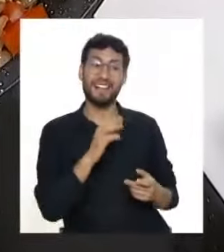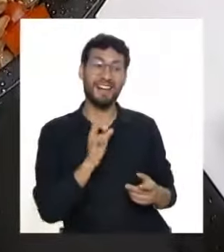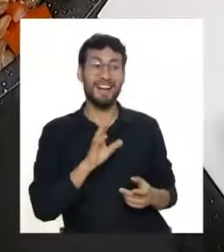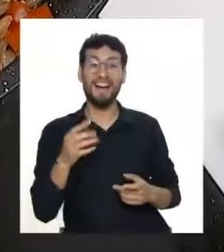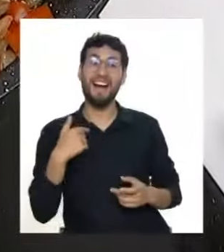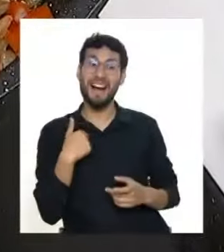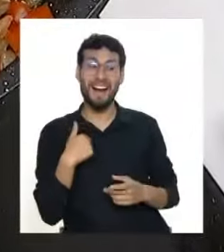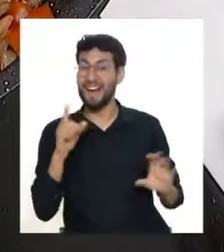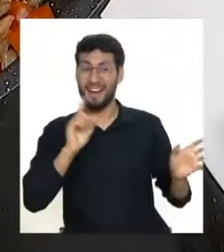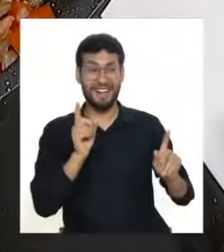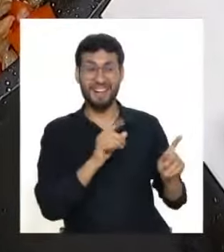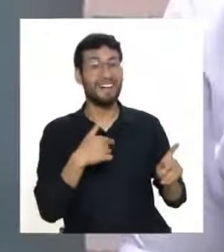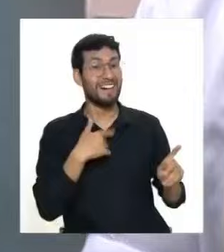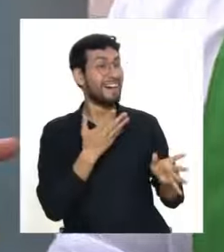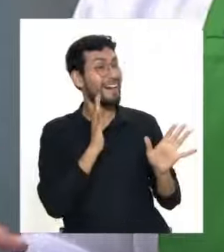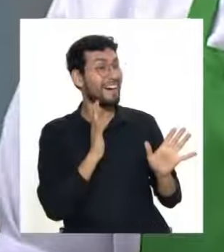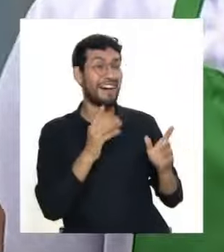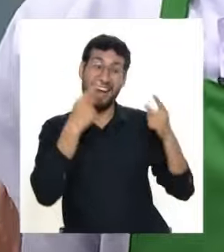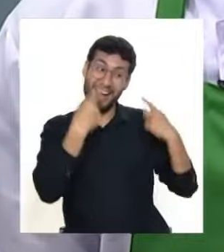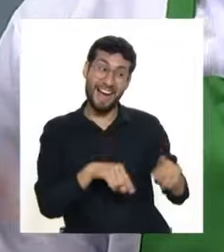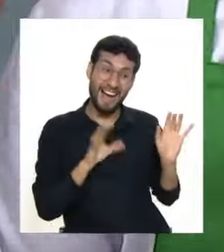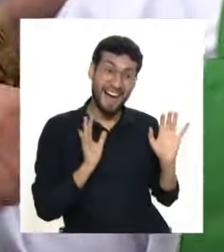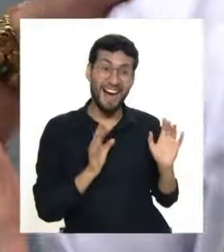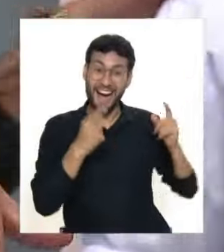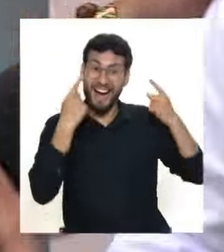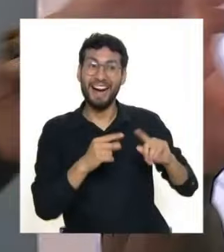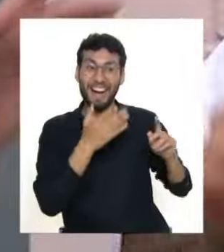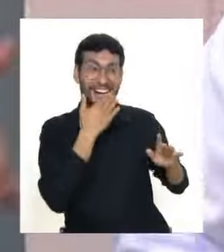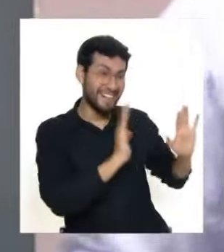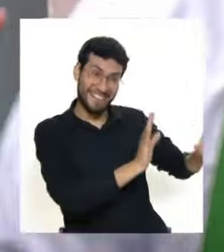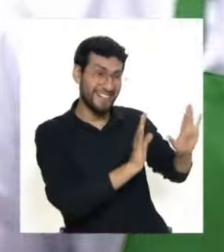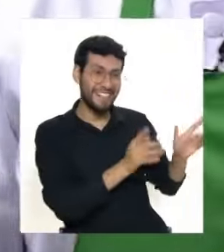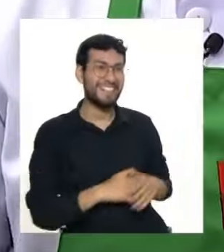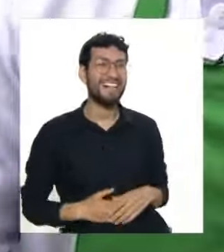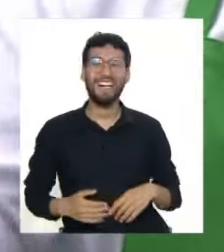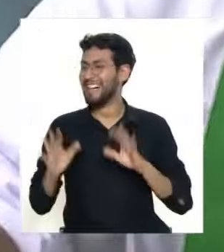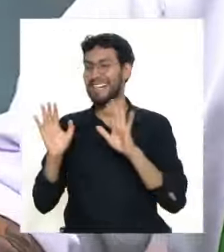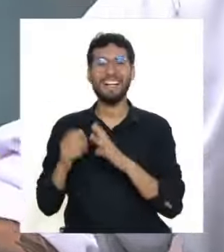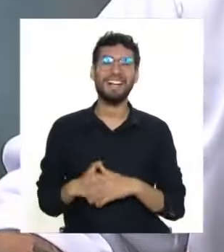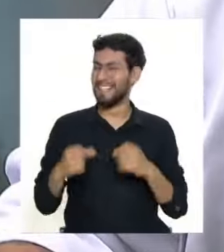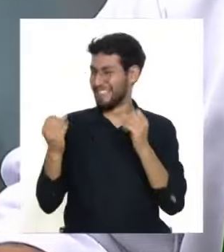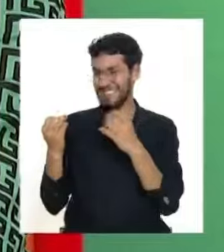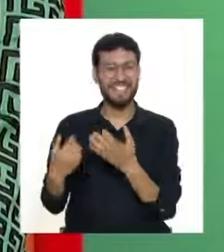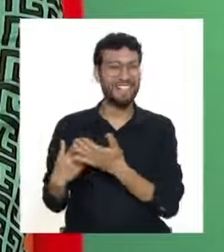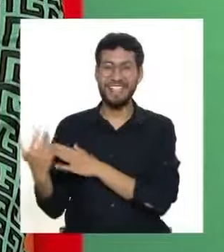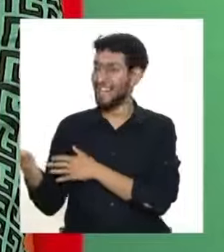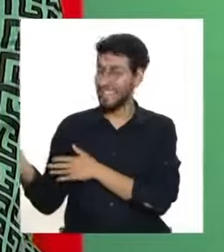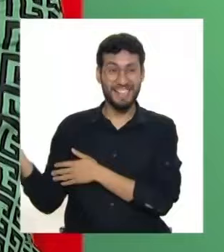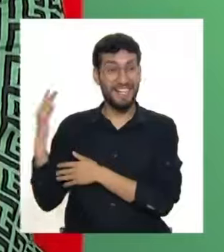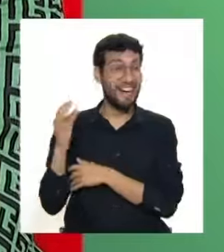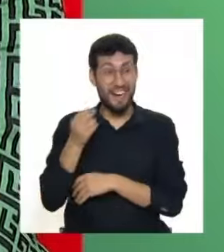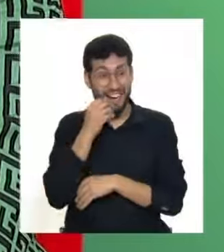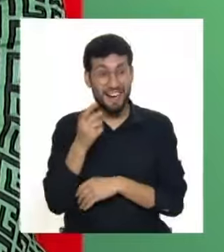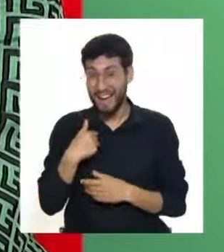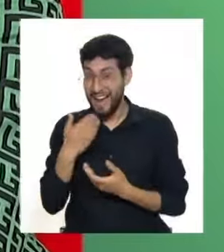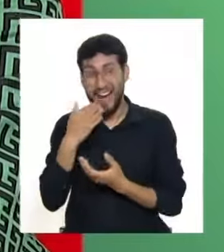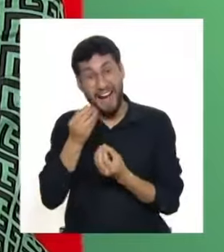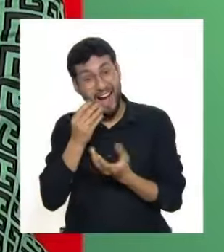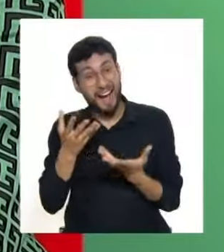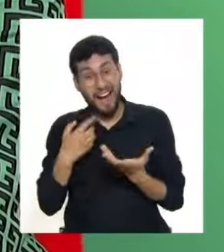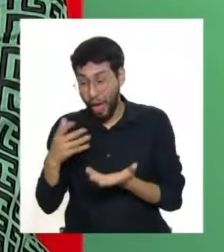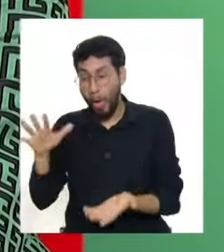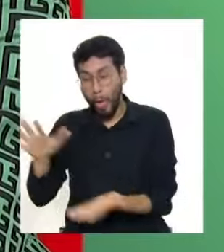soy culpable. No. No soy culpable si hay un accidente aquí. Mejor dale. Mejor dale tú. No, no vayas a ser que nos quedemos sin comida, por favor. Mati,